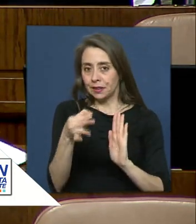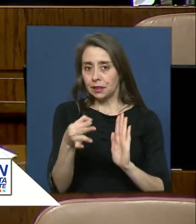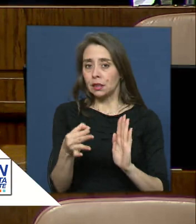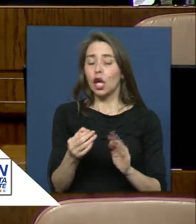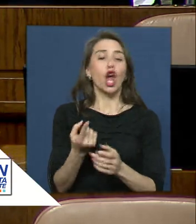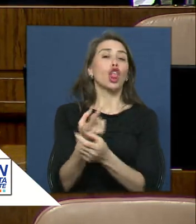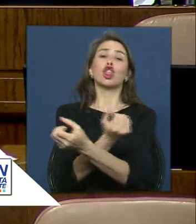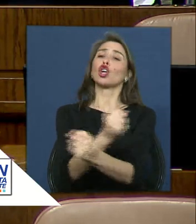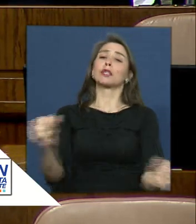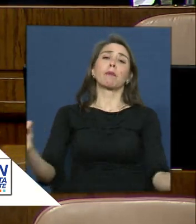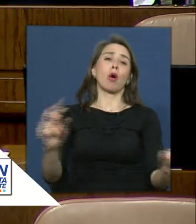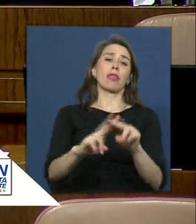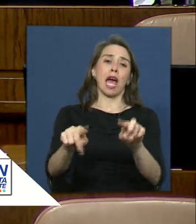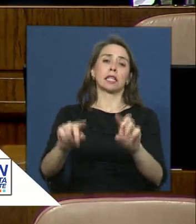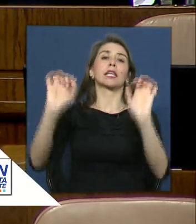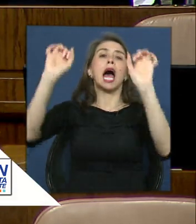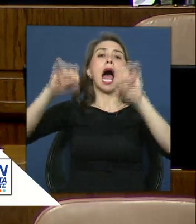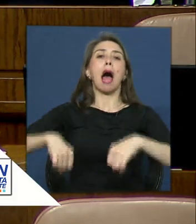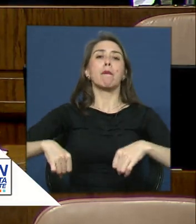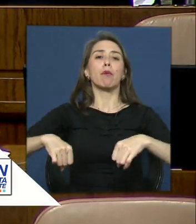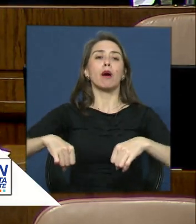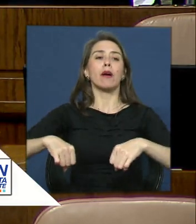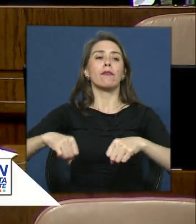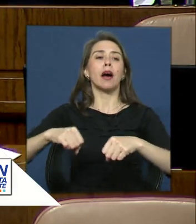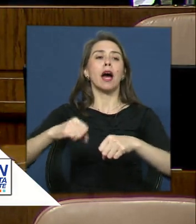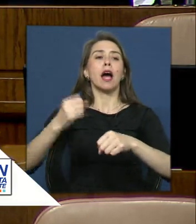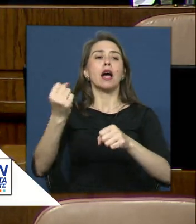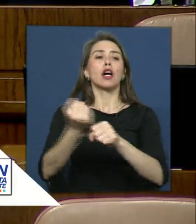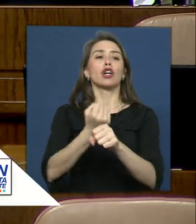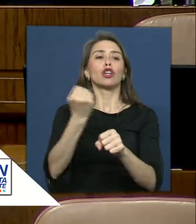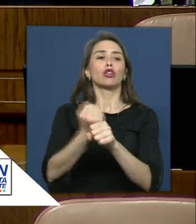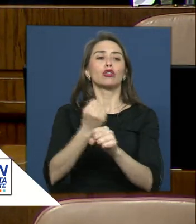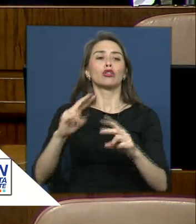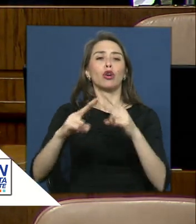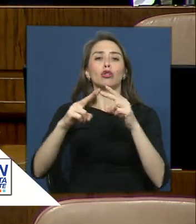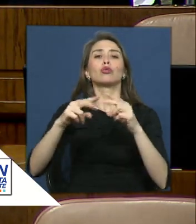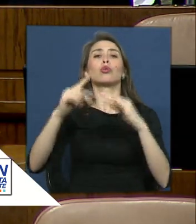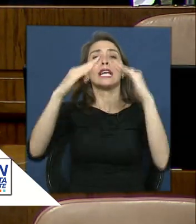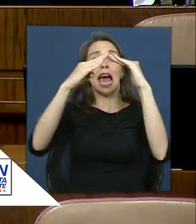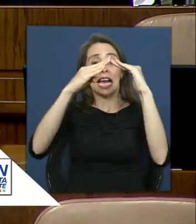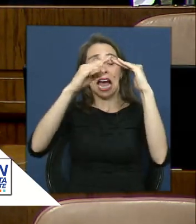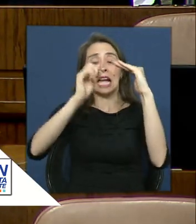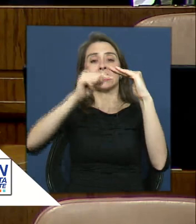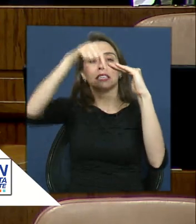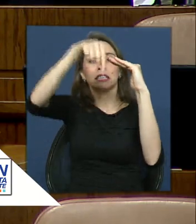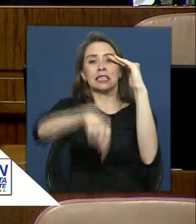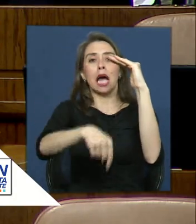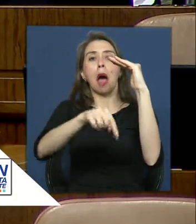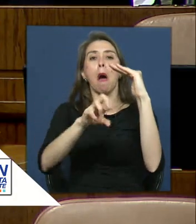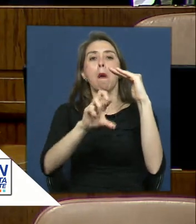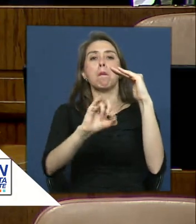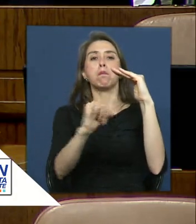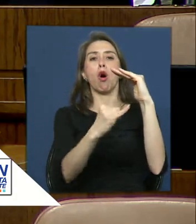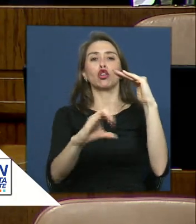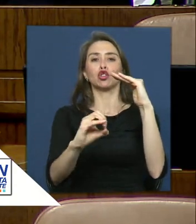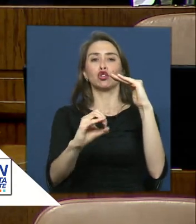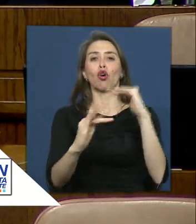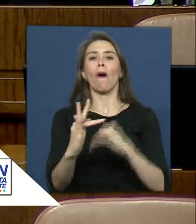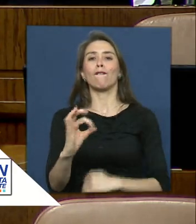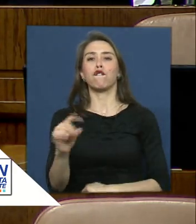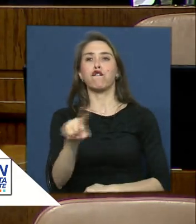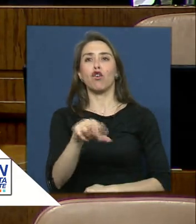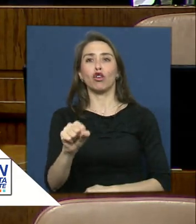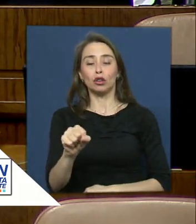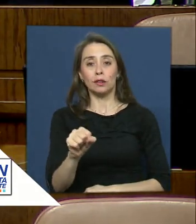tener factibilidad se aprueba el sistema de alcantarillado a través del programa de pozo y fosa. La situación, presidente, es que en este